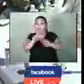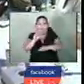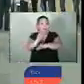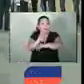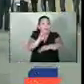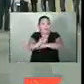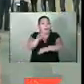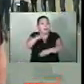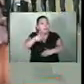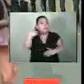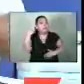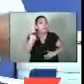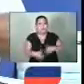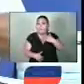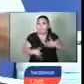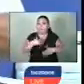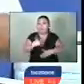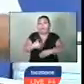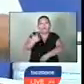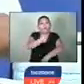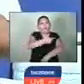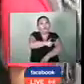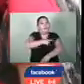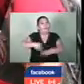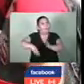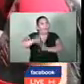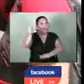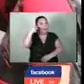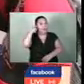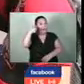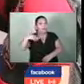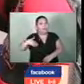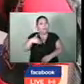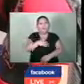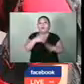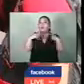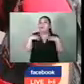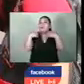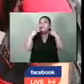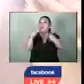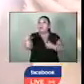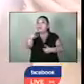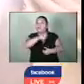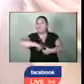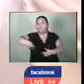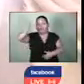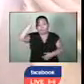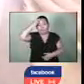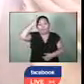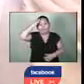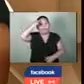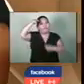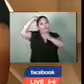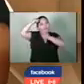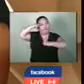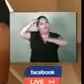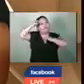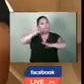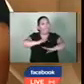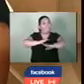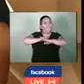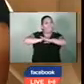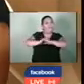de inmunización sigue siendo una prioridad para las autoridades de salud y que la población concientice al no bajar la guardia ante el